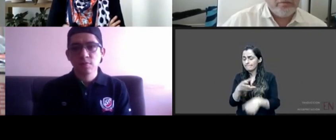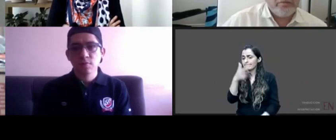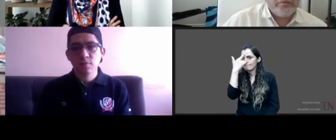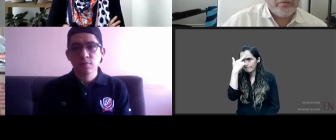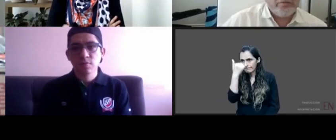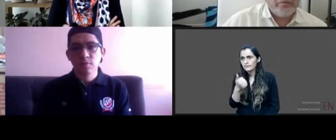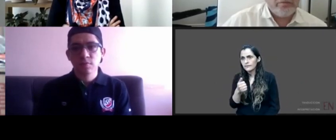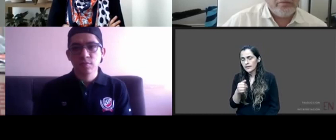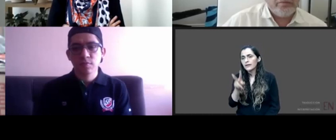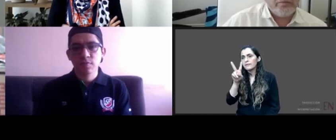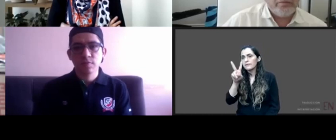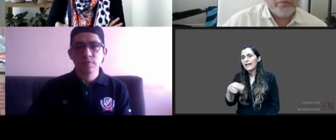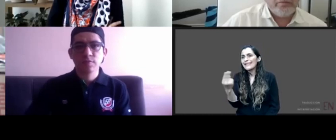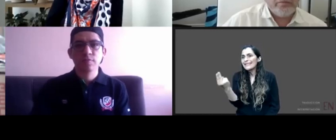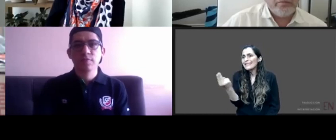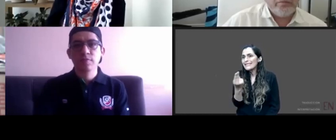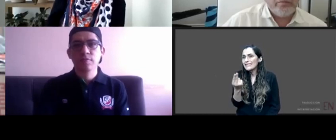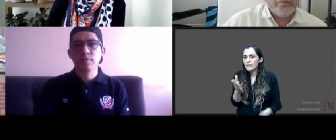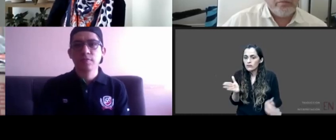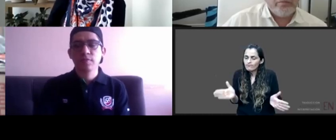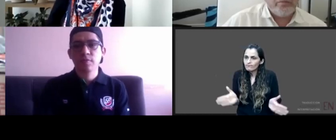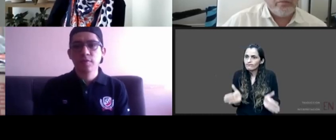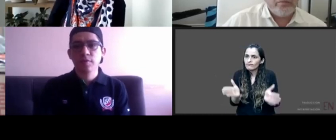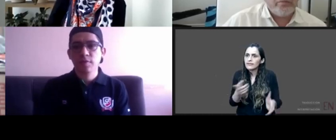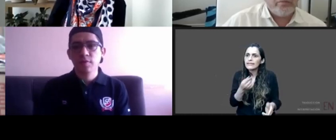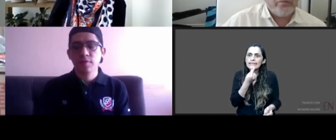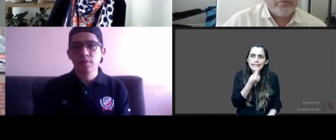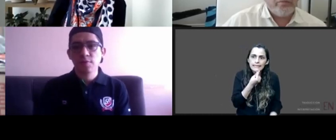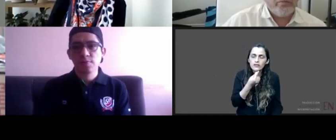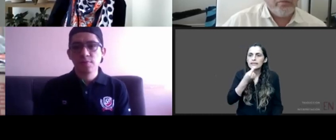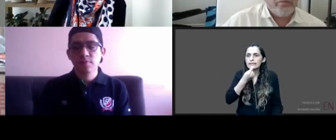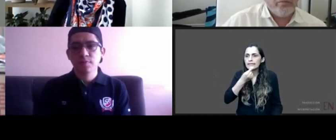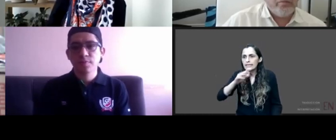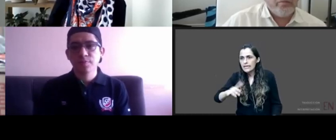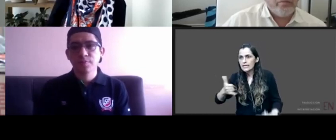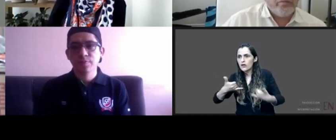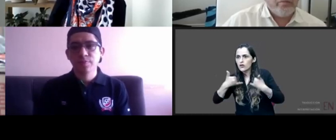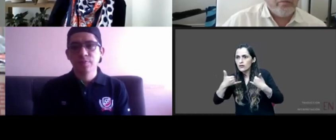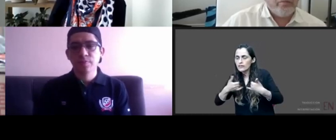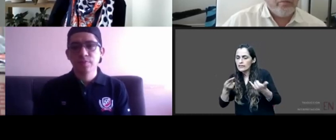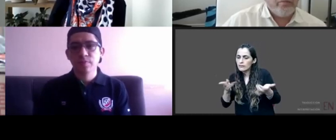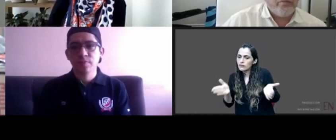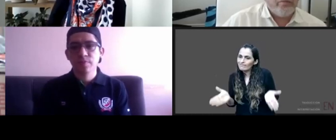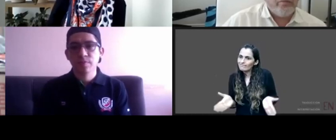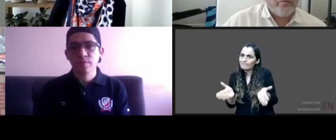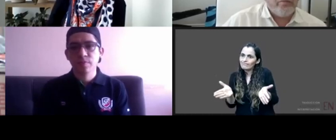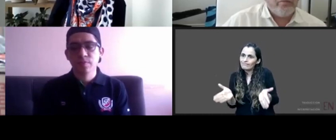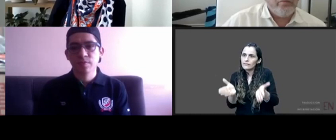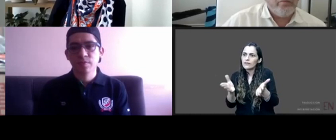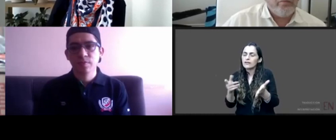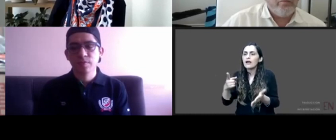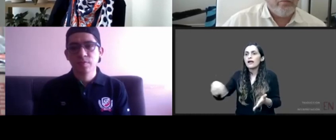efectiva, como un derecho también, participación de niñas, niños y adolescentes en cómo viven esto, qué proponen, hay mucho que escuchar en